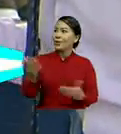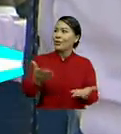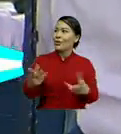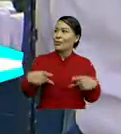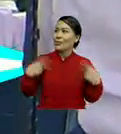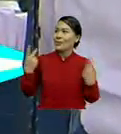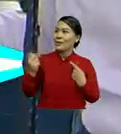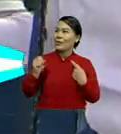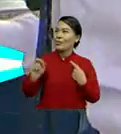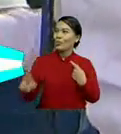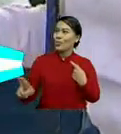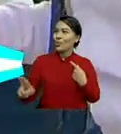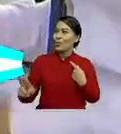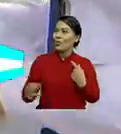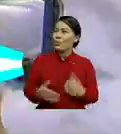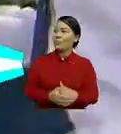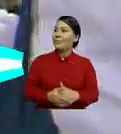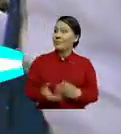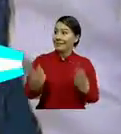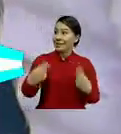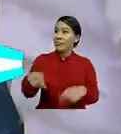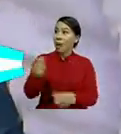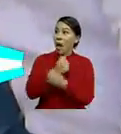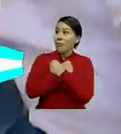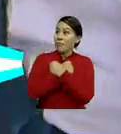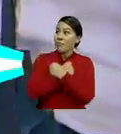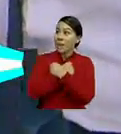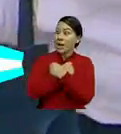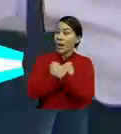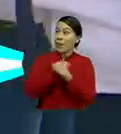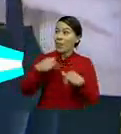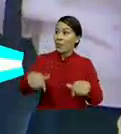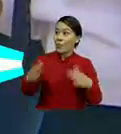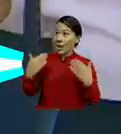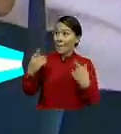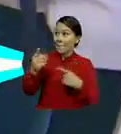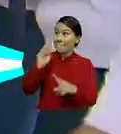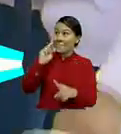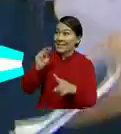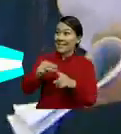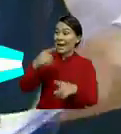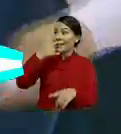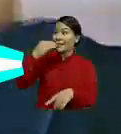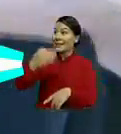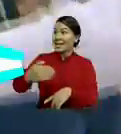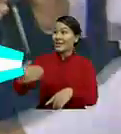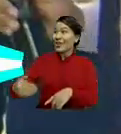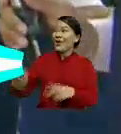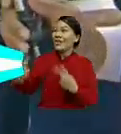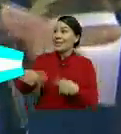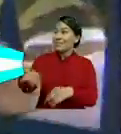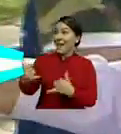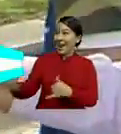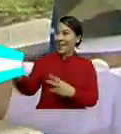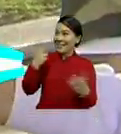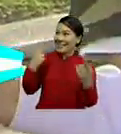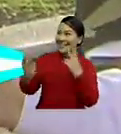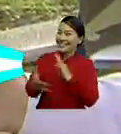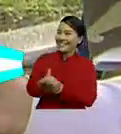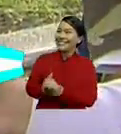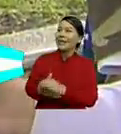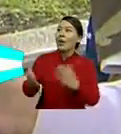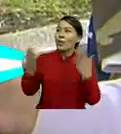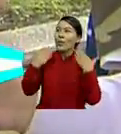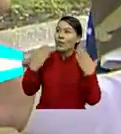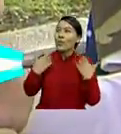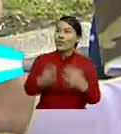sur. Del sur, también quiere bastante a Guayaquil. Sí. ¿Algún mensaje a los demás niños que están viendo en este momento? Que Guayaquil es